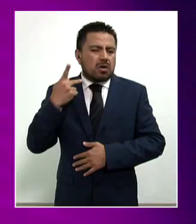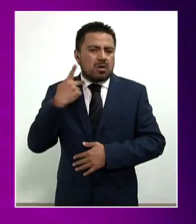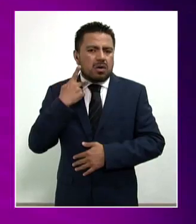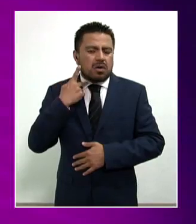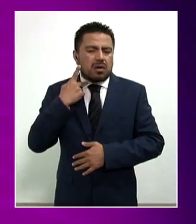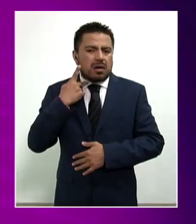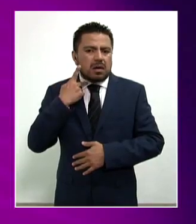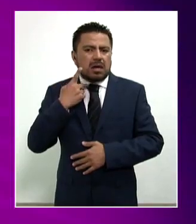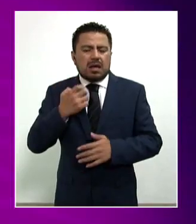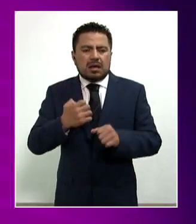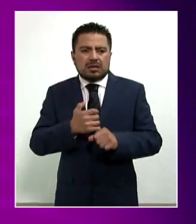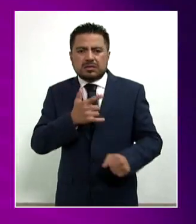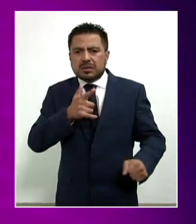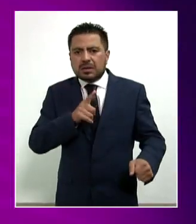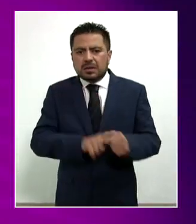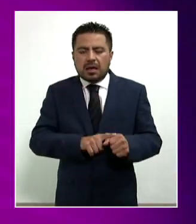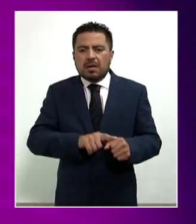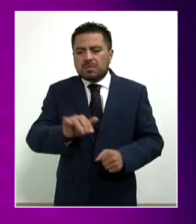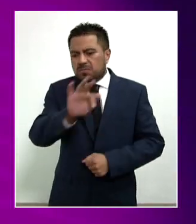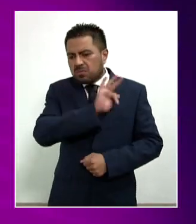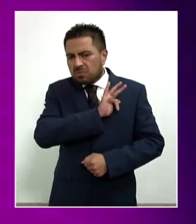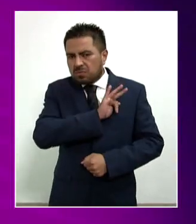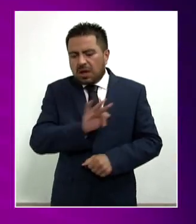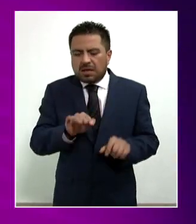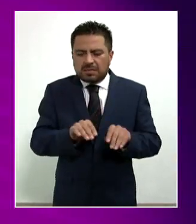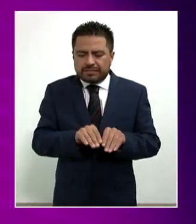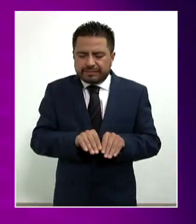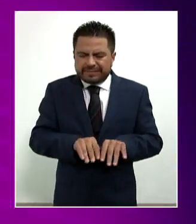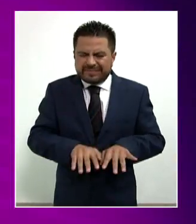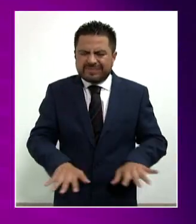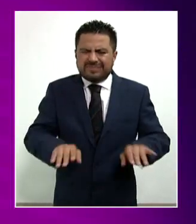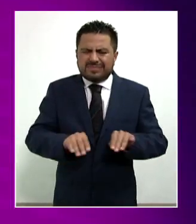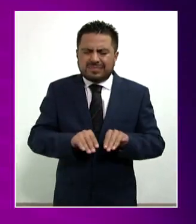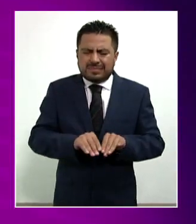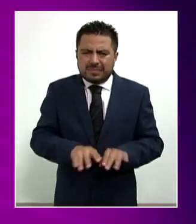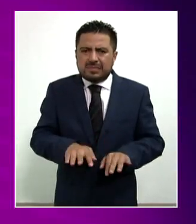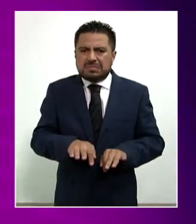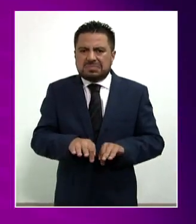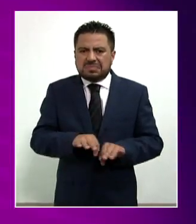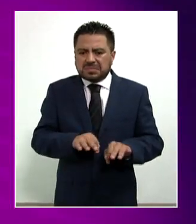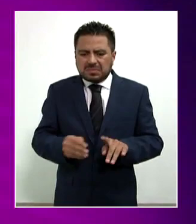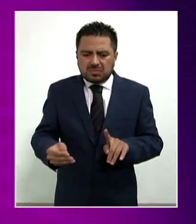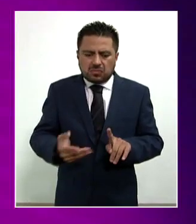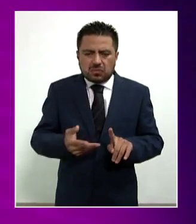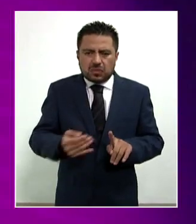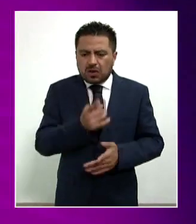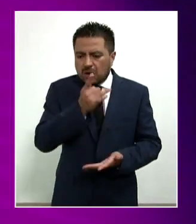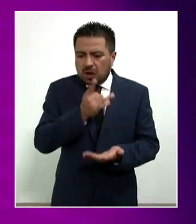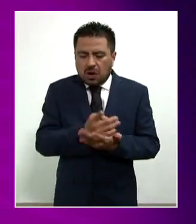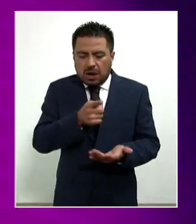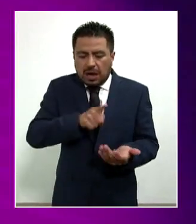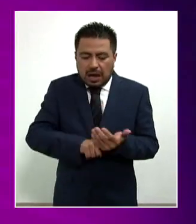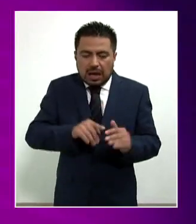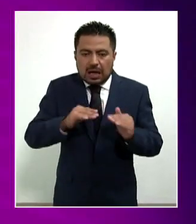políticas estatales que puedan redistribuir las cargas de trabajo, no solamente dentro de los hogares entre hombres y